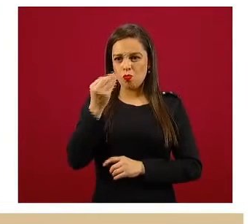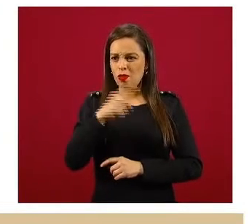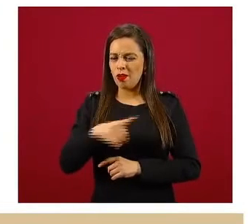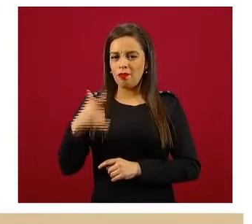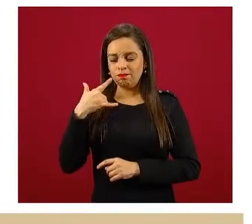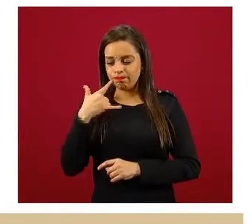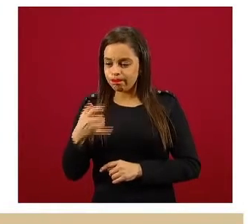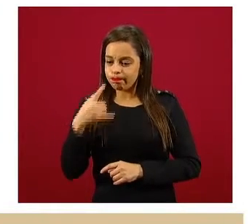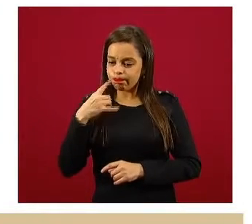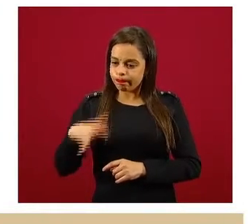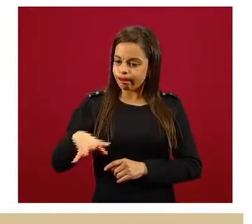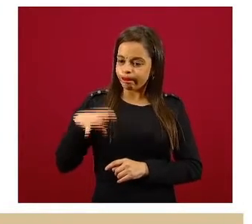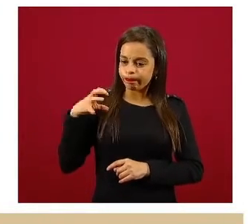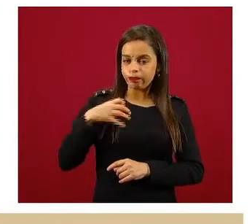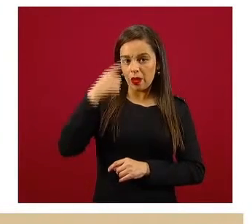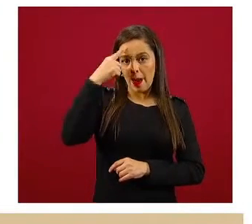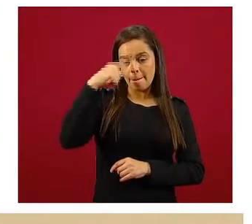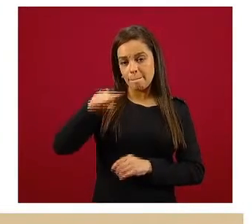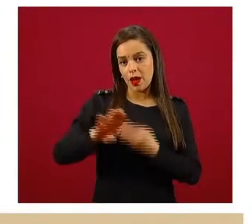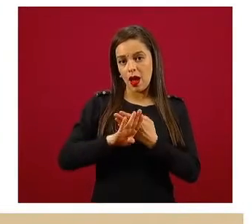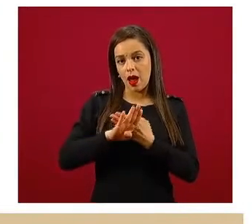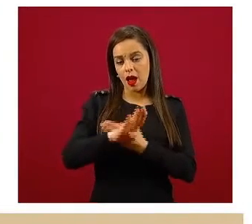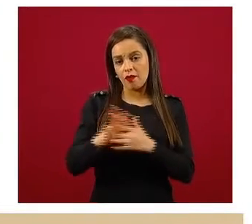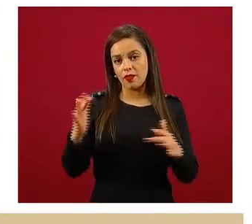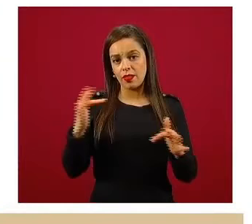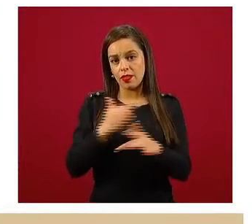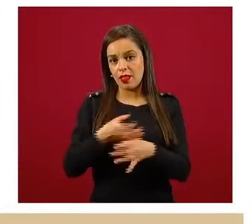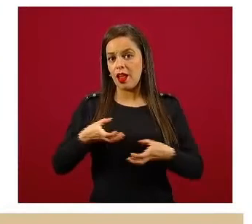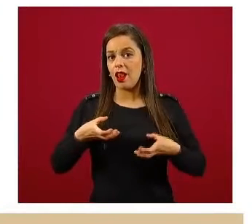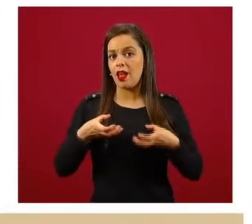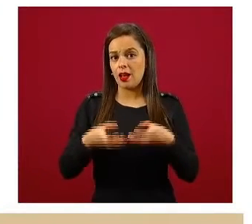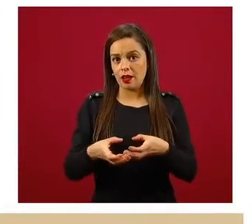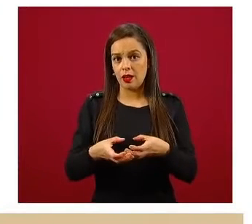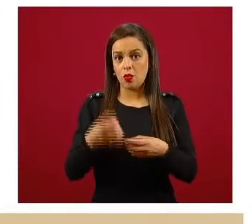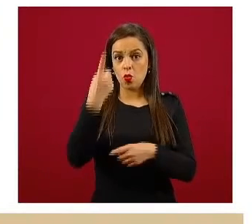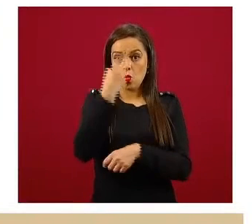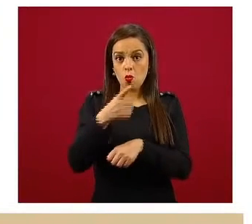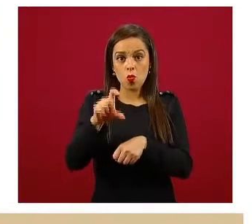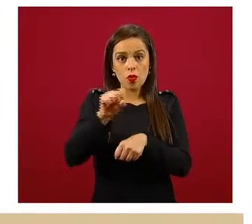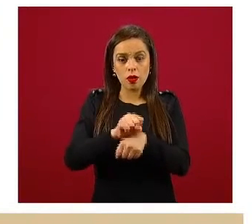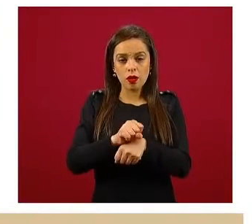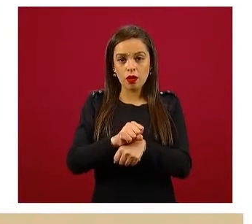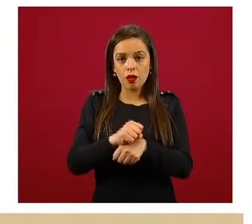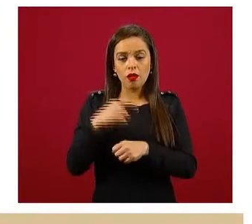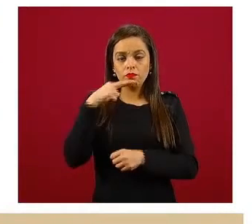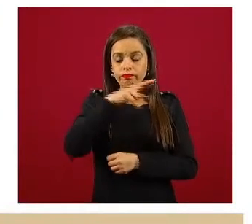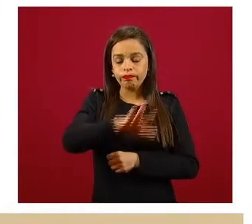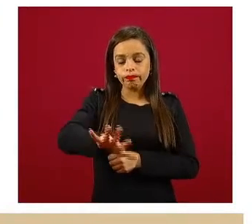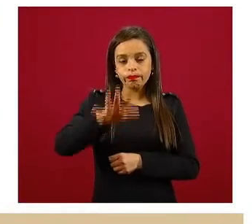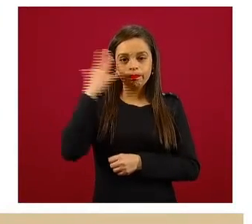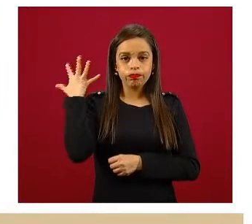en disminuir su movilidad, de una semana a otra incrementó su movilidad un